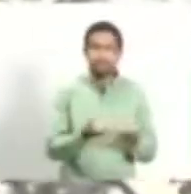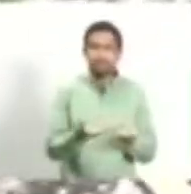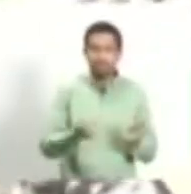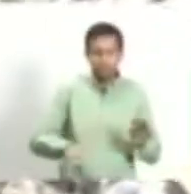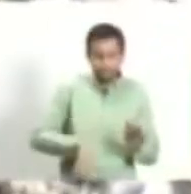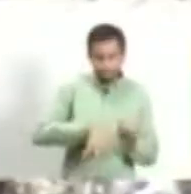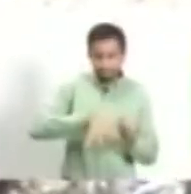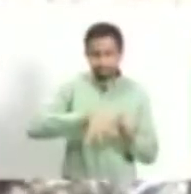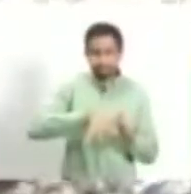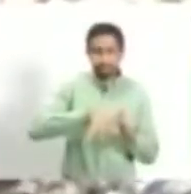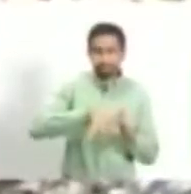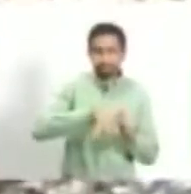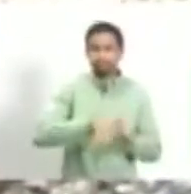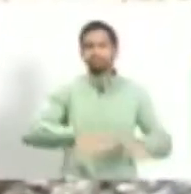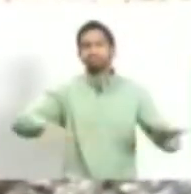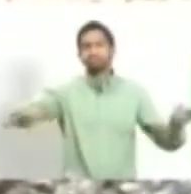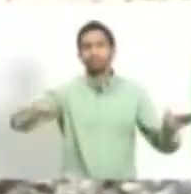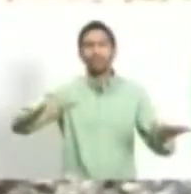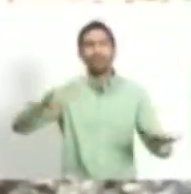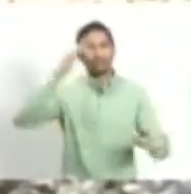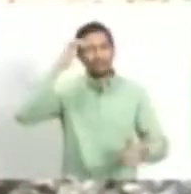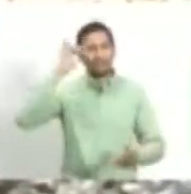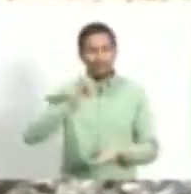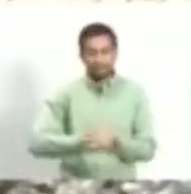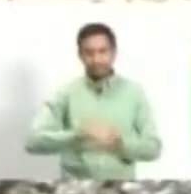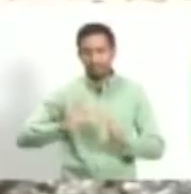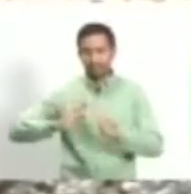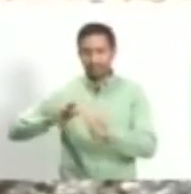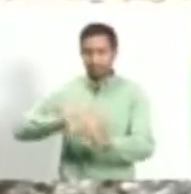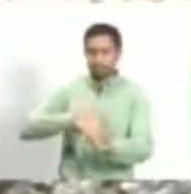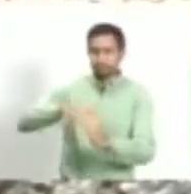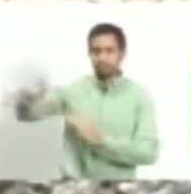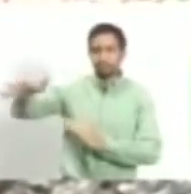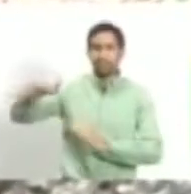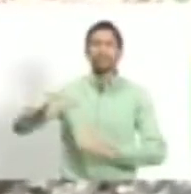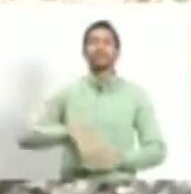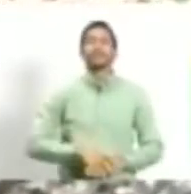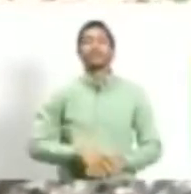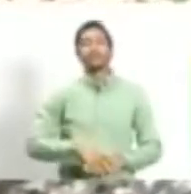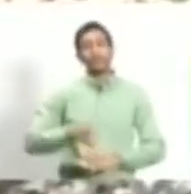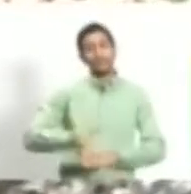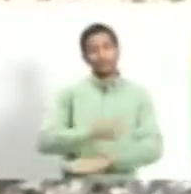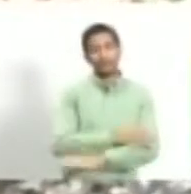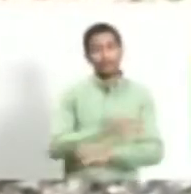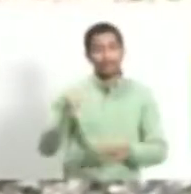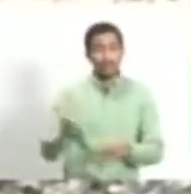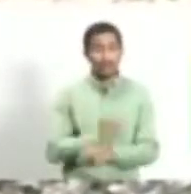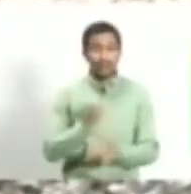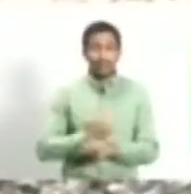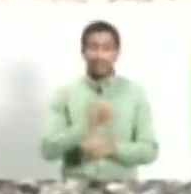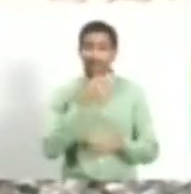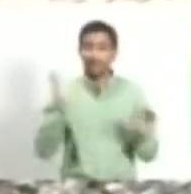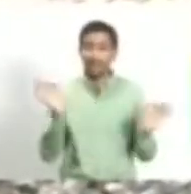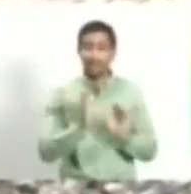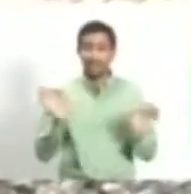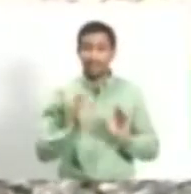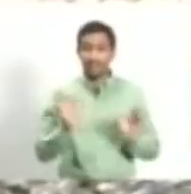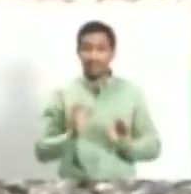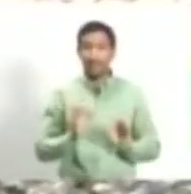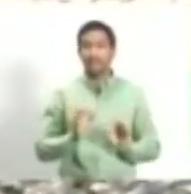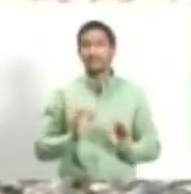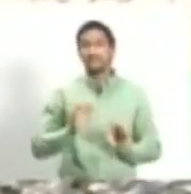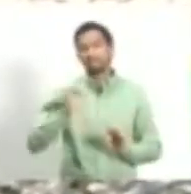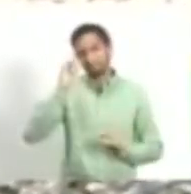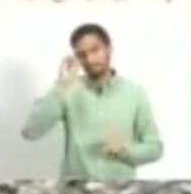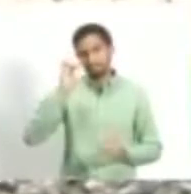es hacia sus casas. Por eso aseguran que si no se realizan los trabajos de mitigación lo más pronto posible, con el